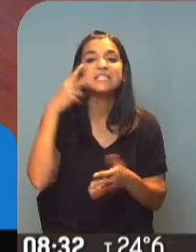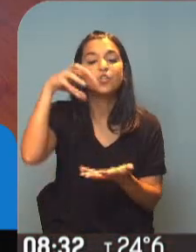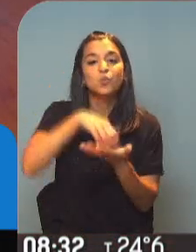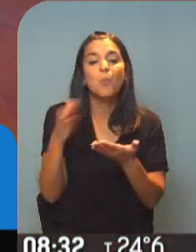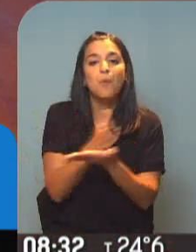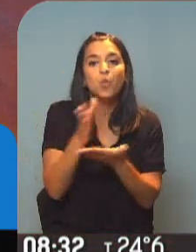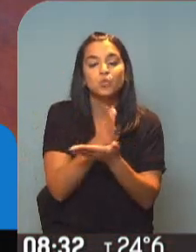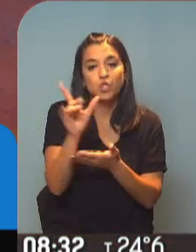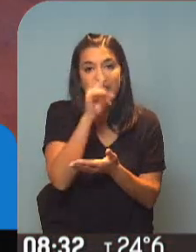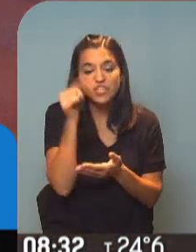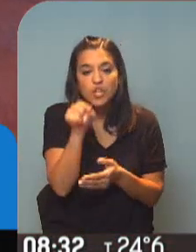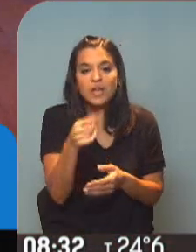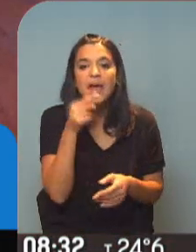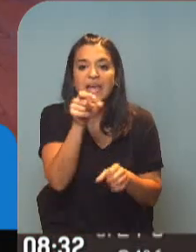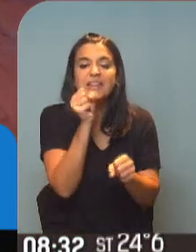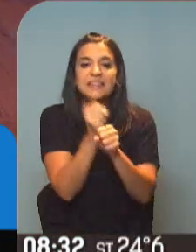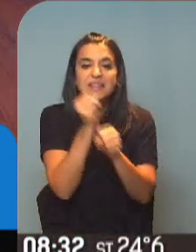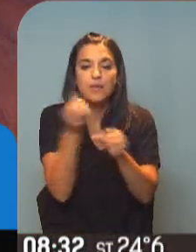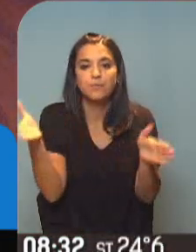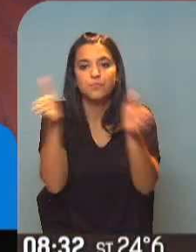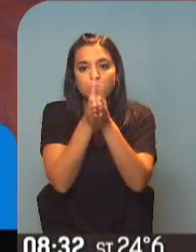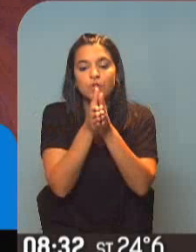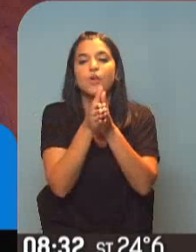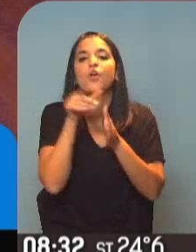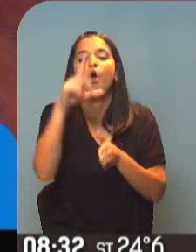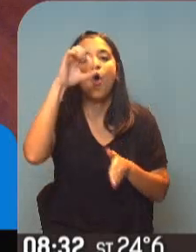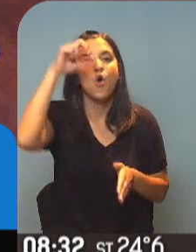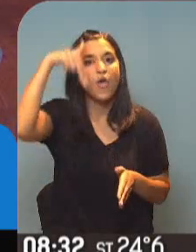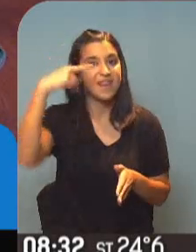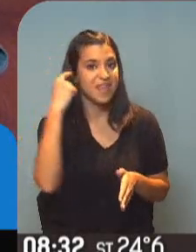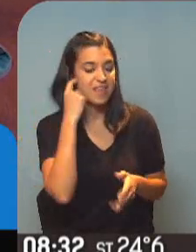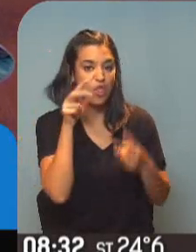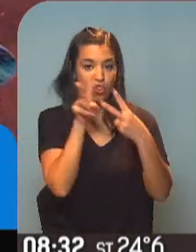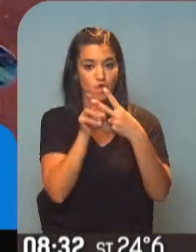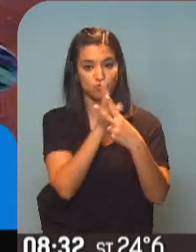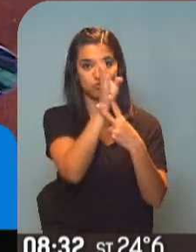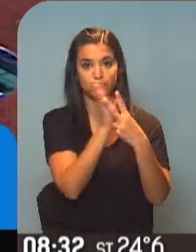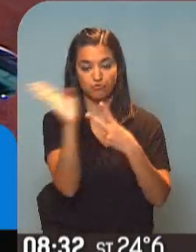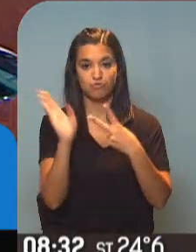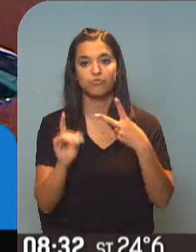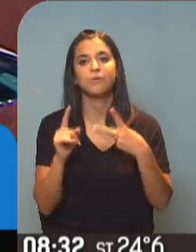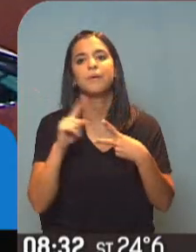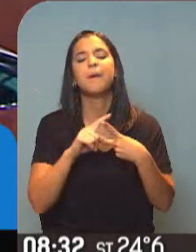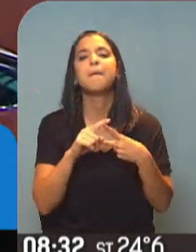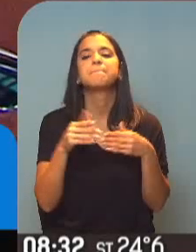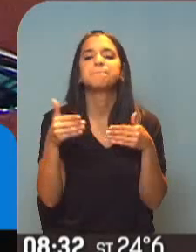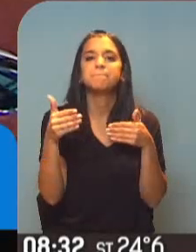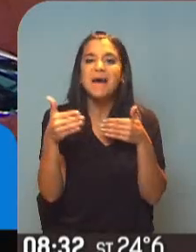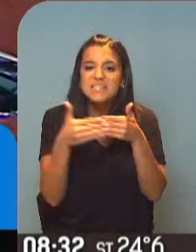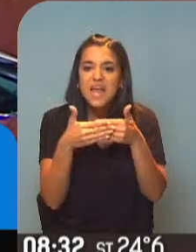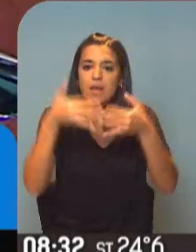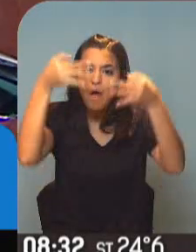lugar madre donde allí trabaja construcción colectiva la ong dos programas más cerca es más justo y todos comen el